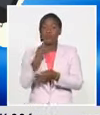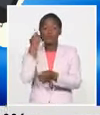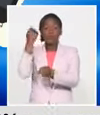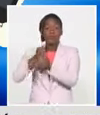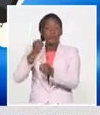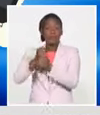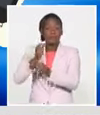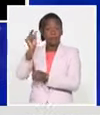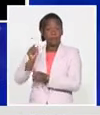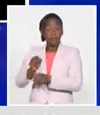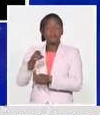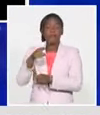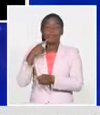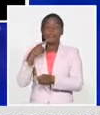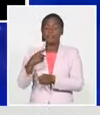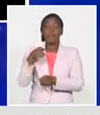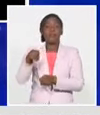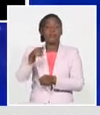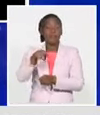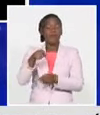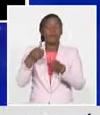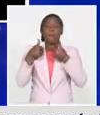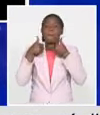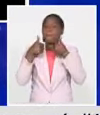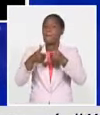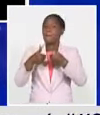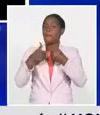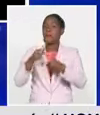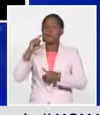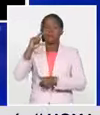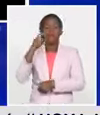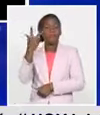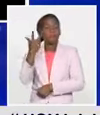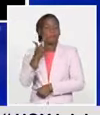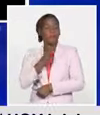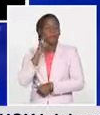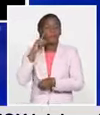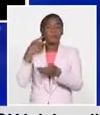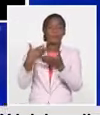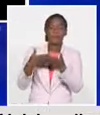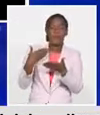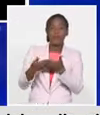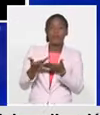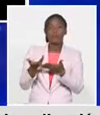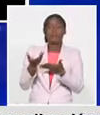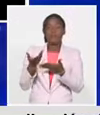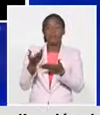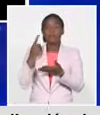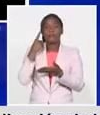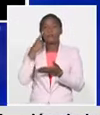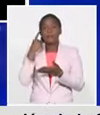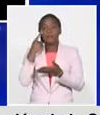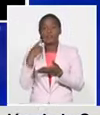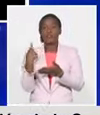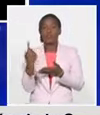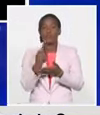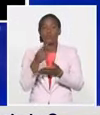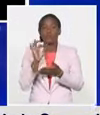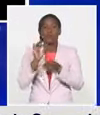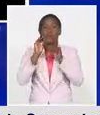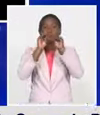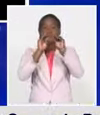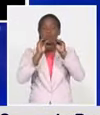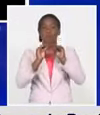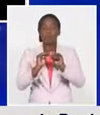total apego a todos los protocolos de buenas prácticas, se conserva la cadena de frío de 2 a 8